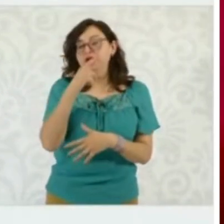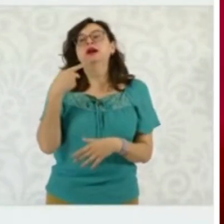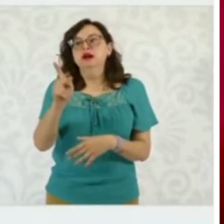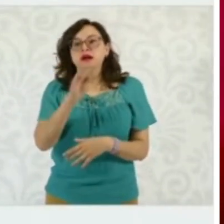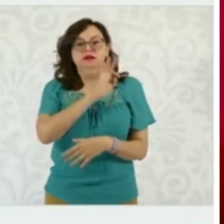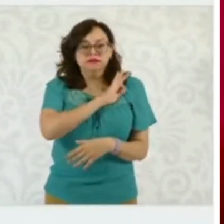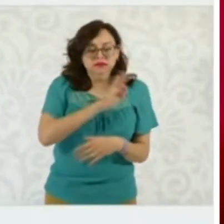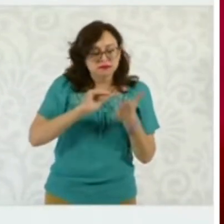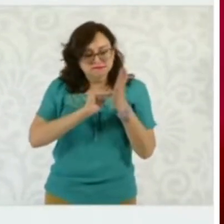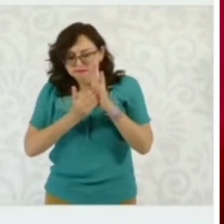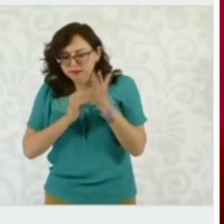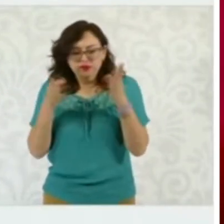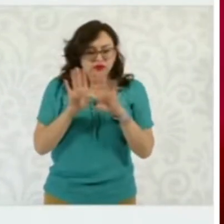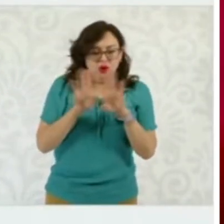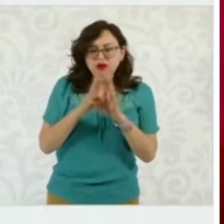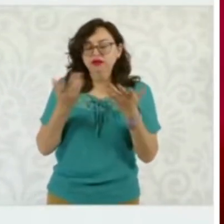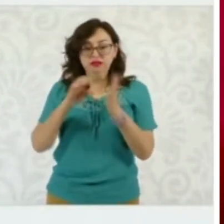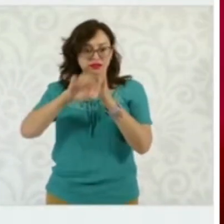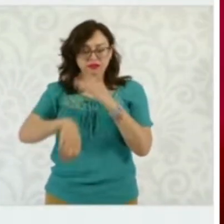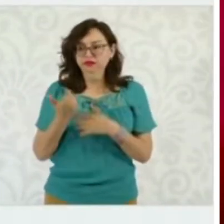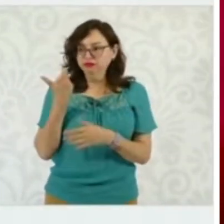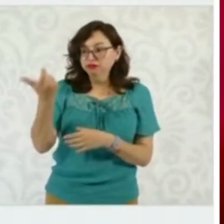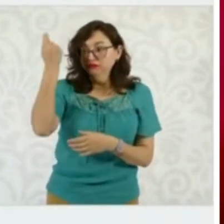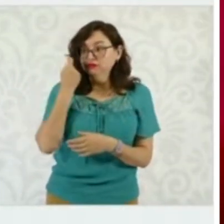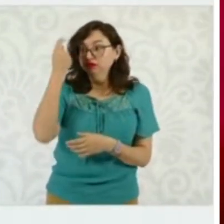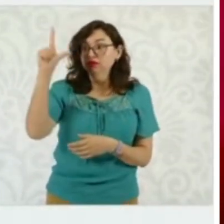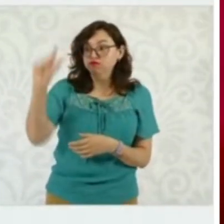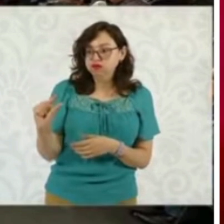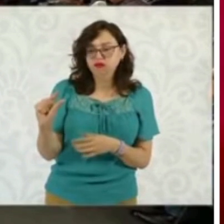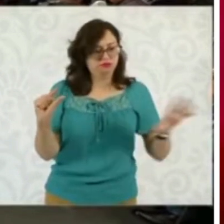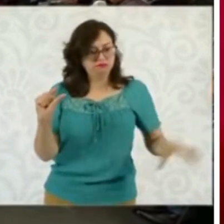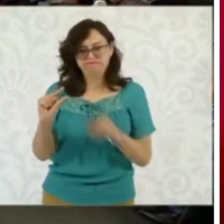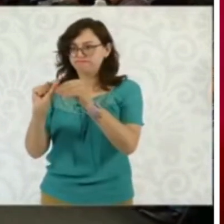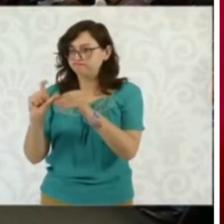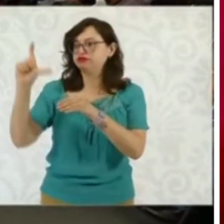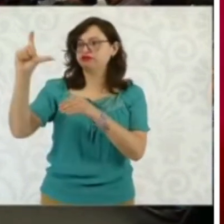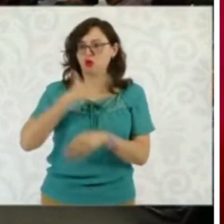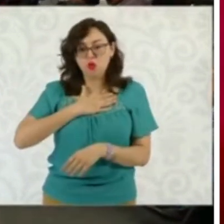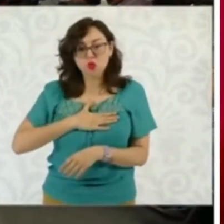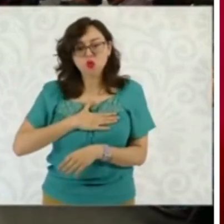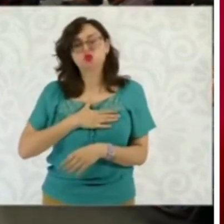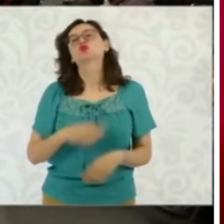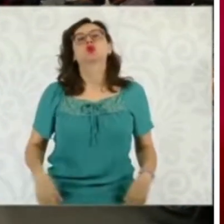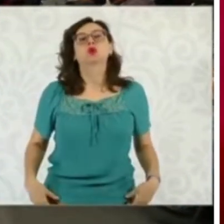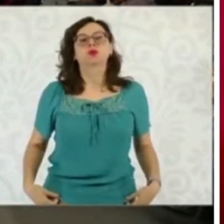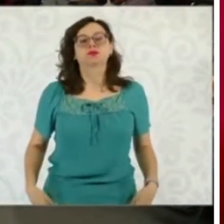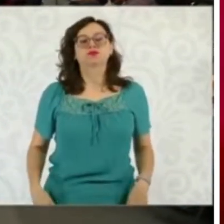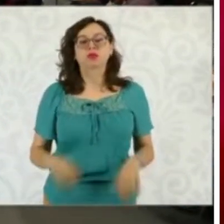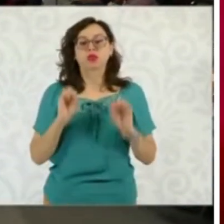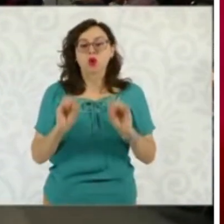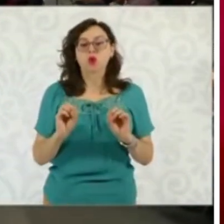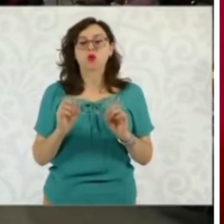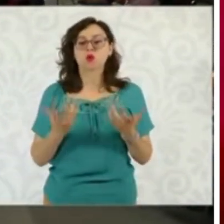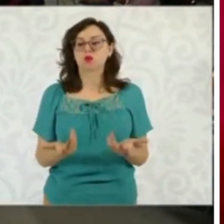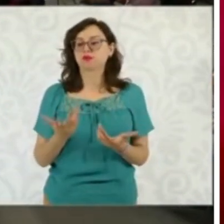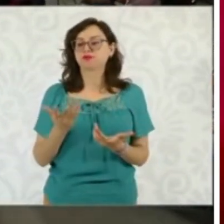de el Fondo de Pensiones para el Bienestar que garantice una pensión más justa, o como lo que estamos